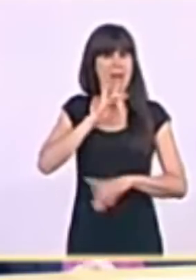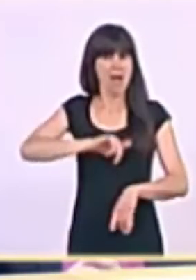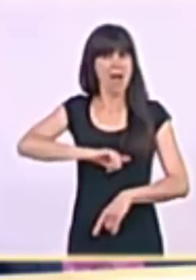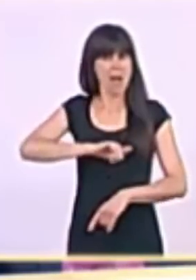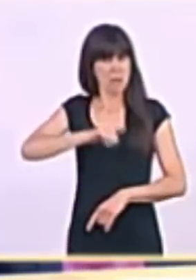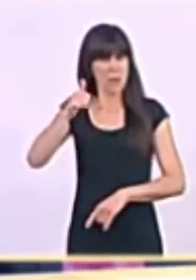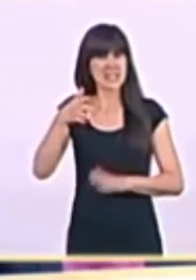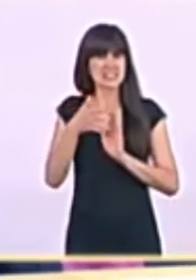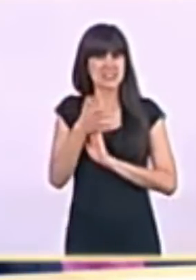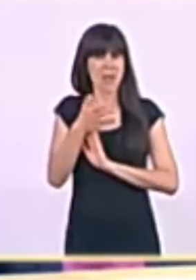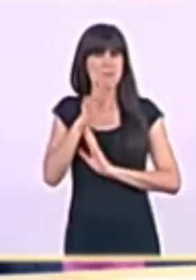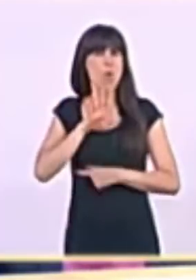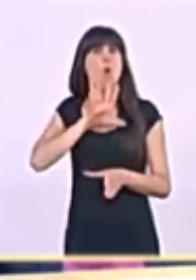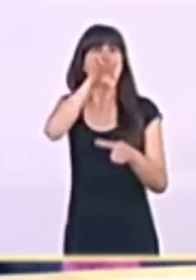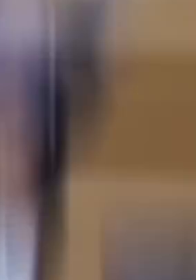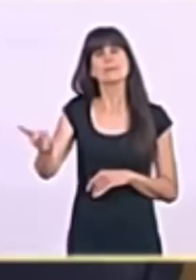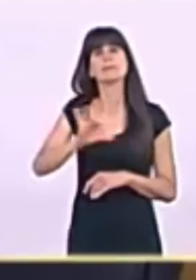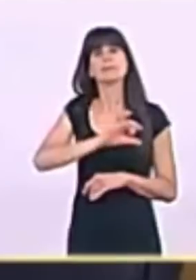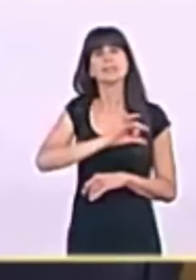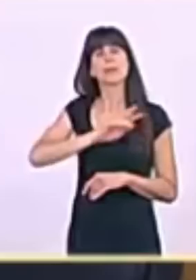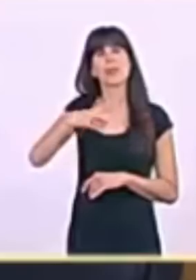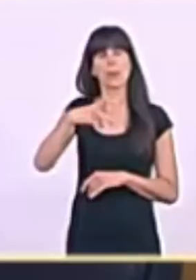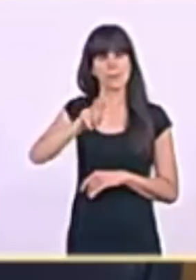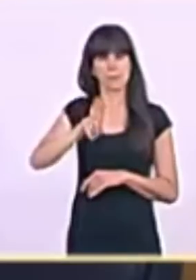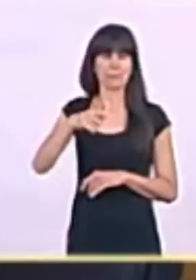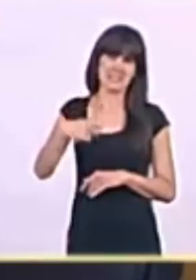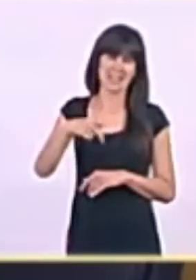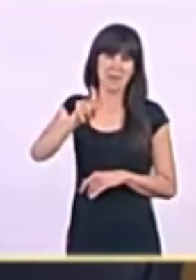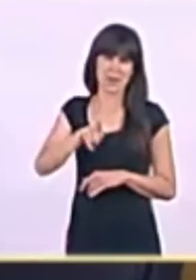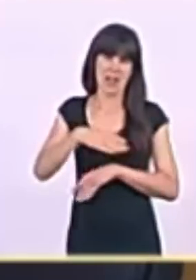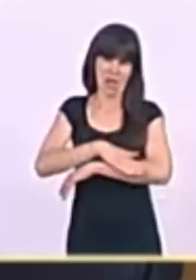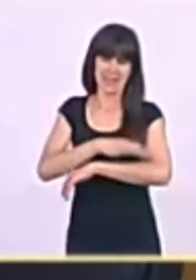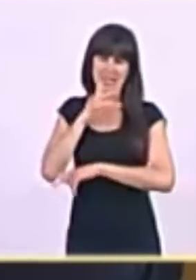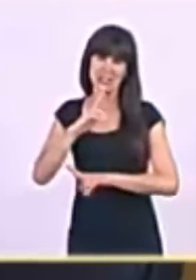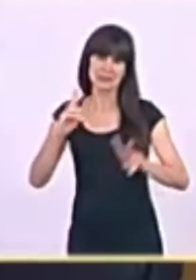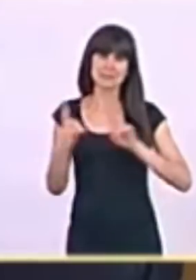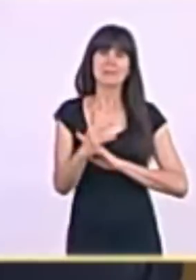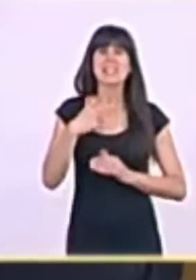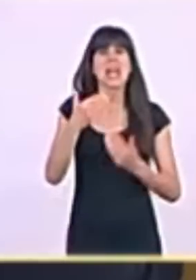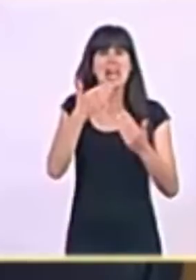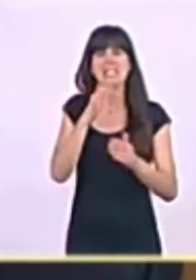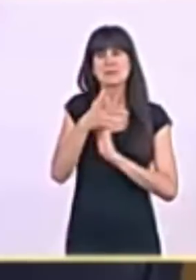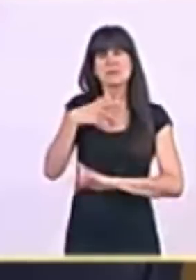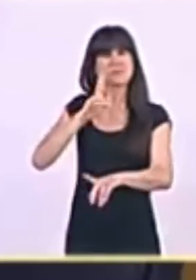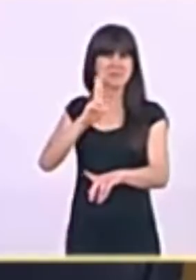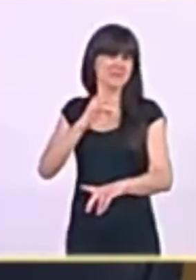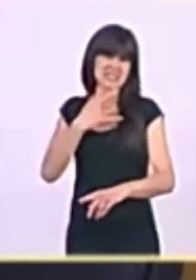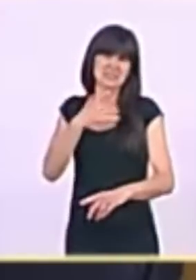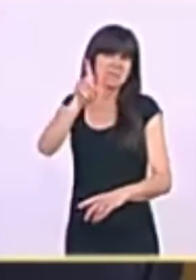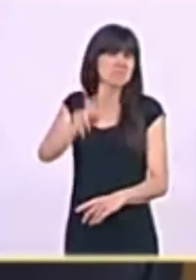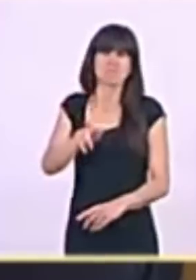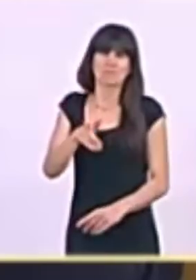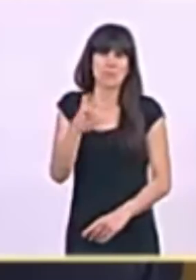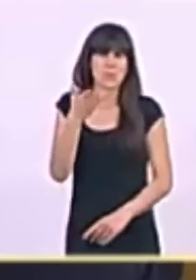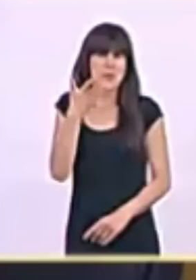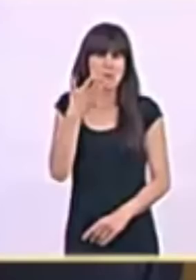Bruselas. Espero que esta vez sí conteste, señoría. Mire, señor Maroto, yo a usted no lo conozco prácticamente nada. Usted a mí,